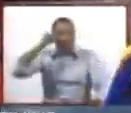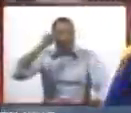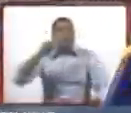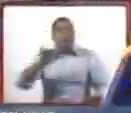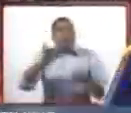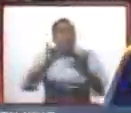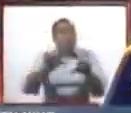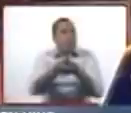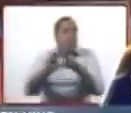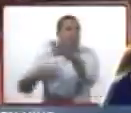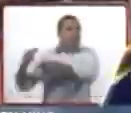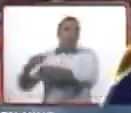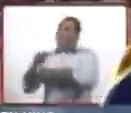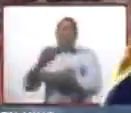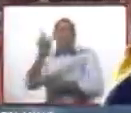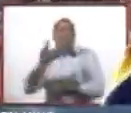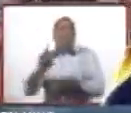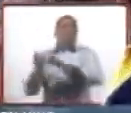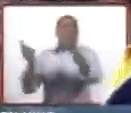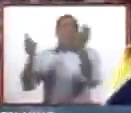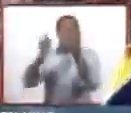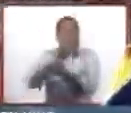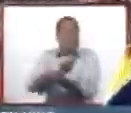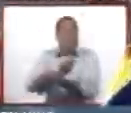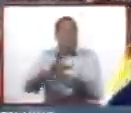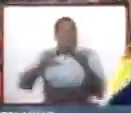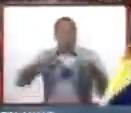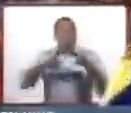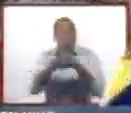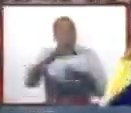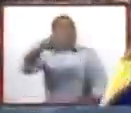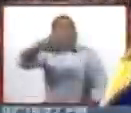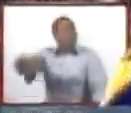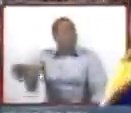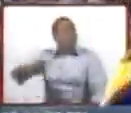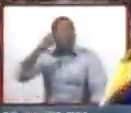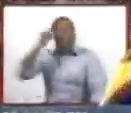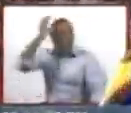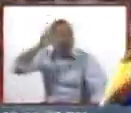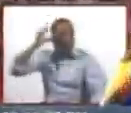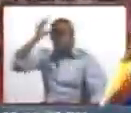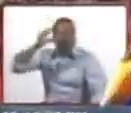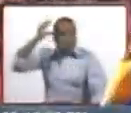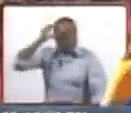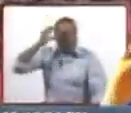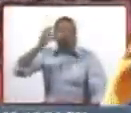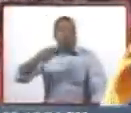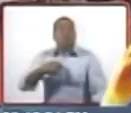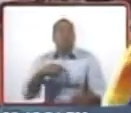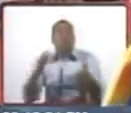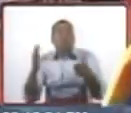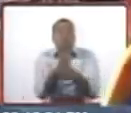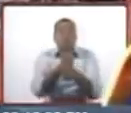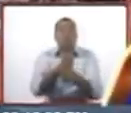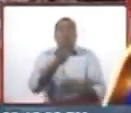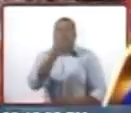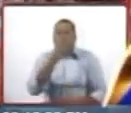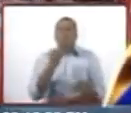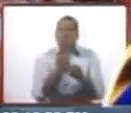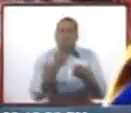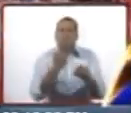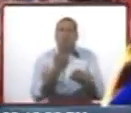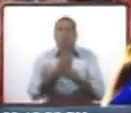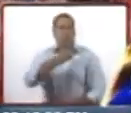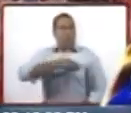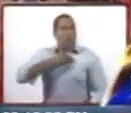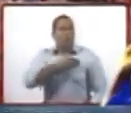mismo, Venezuela cambió, porque todos tenemos derechos, hay conciencia, hemos logrado todos tener un buen trabajo, las